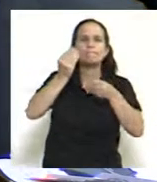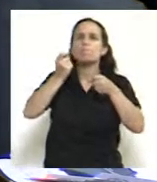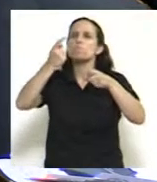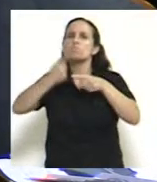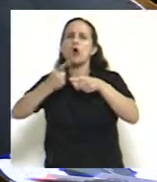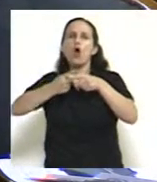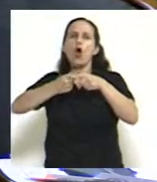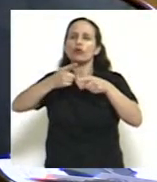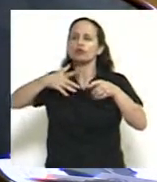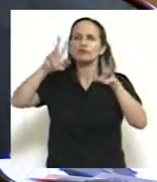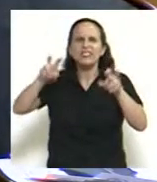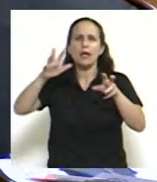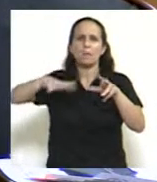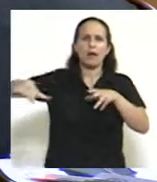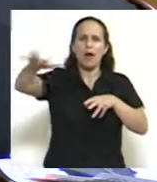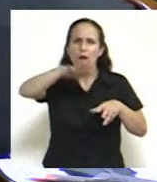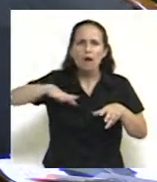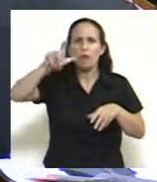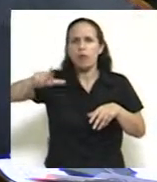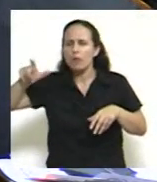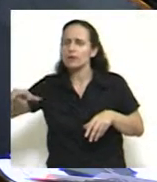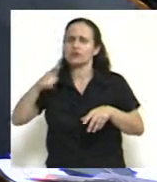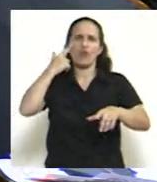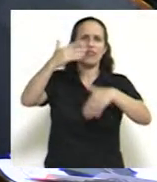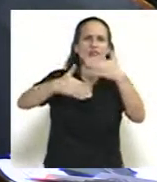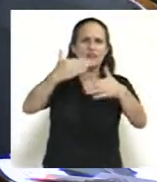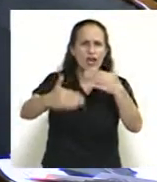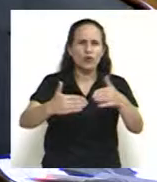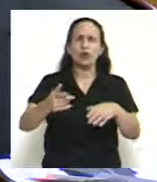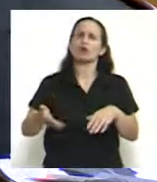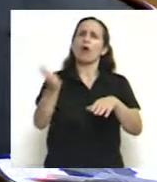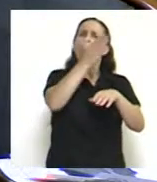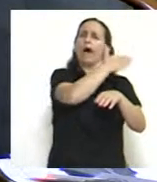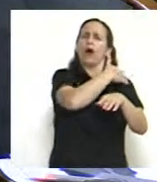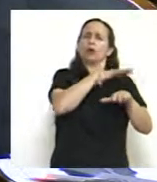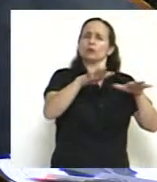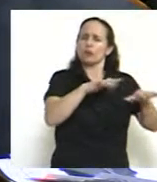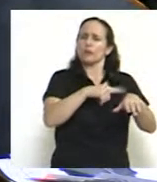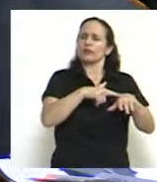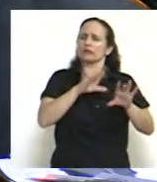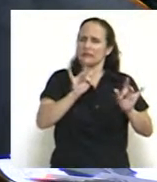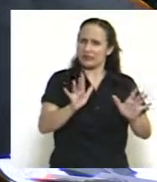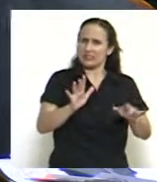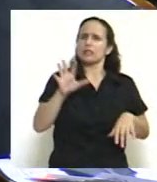población, desarrollo, fue reconocida en momentos difíciles de la Argentina en su provincia,